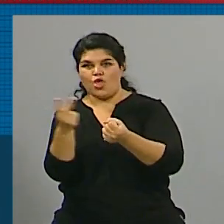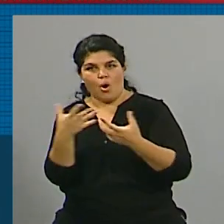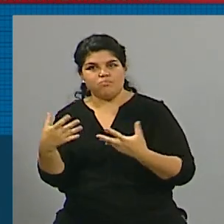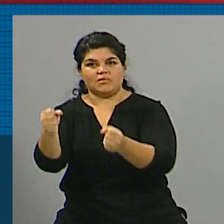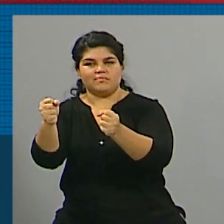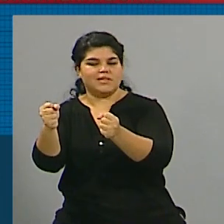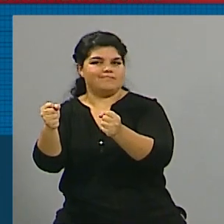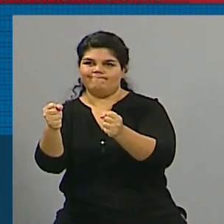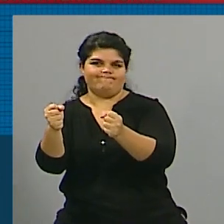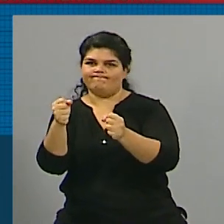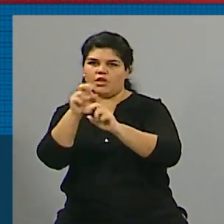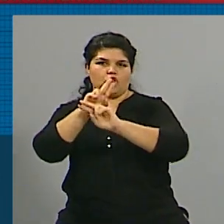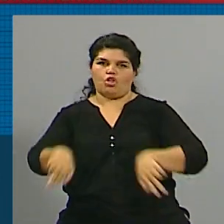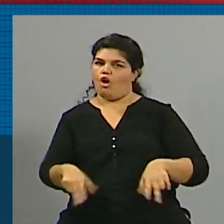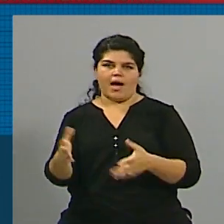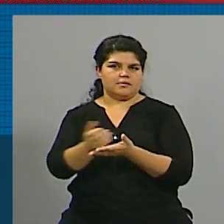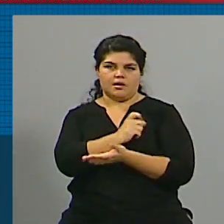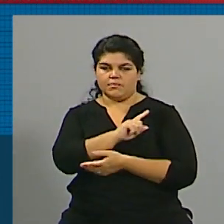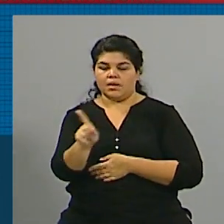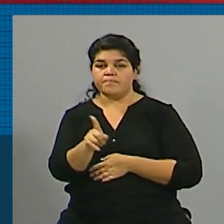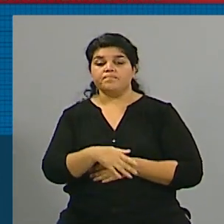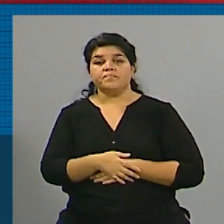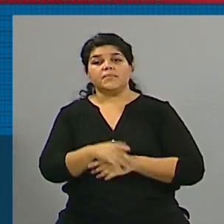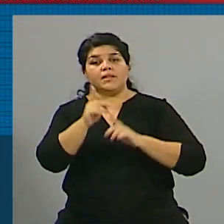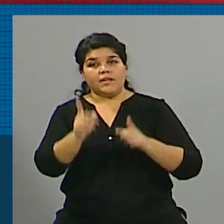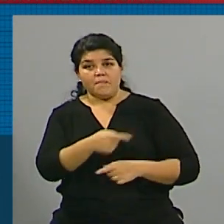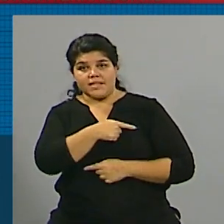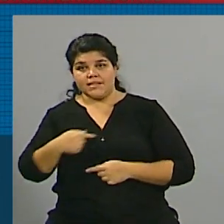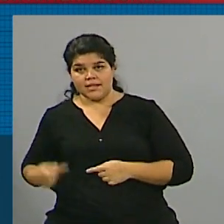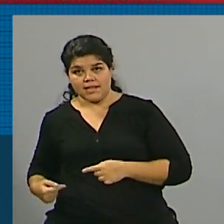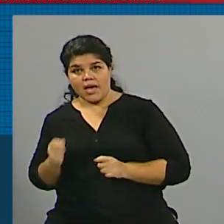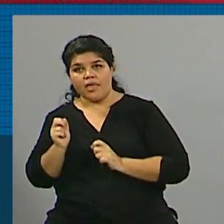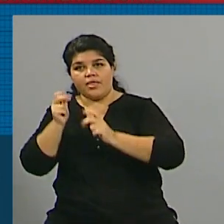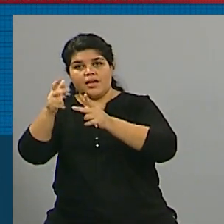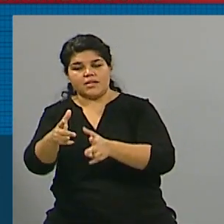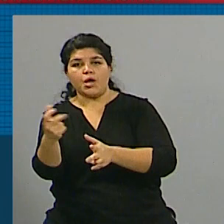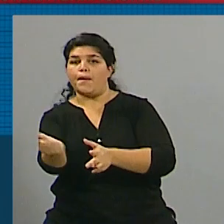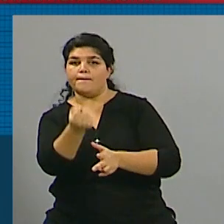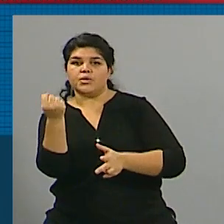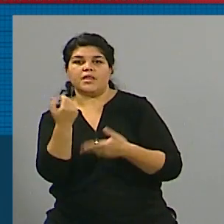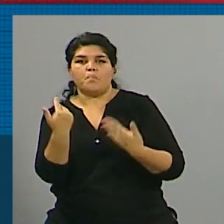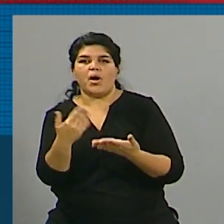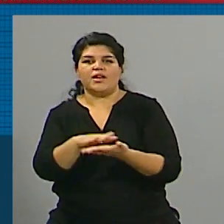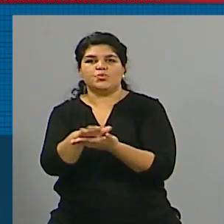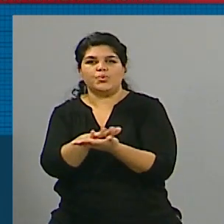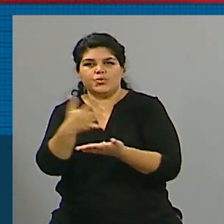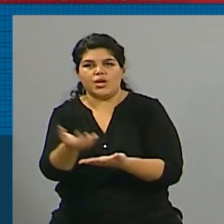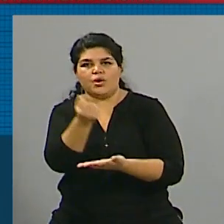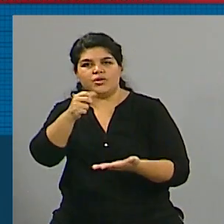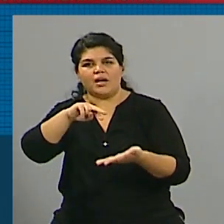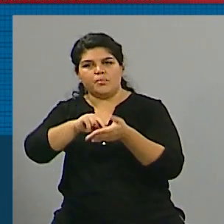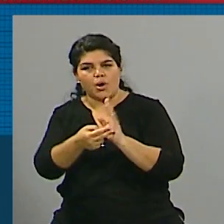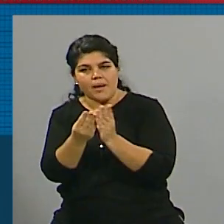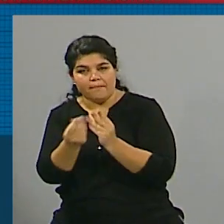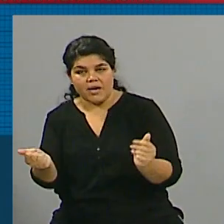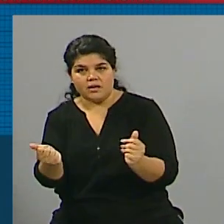vimos la voluntad a la que te planteas vos de China de generar una alternativa a una salida de este conflicto, y por parte de Estados Unidos, digamos que el